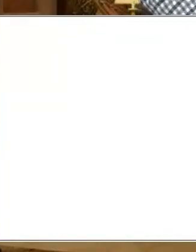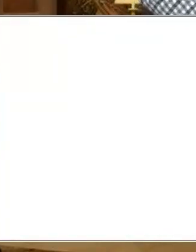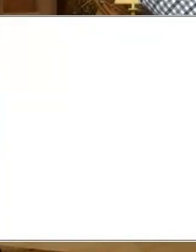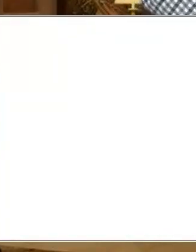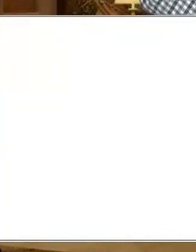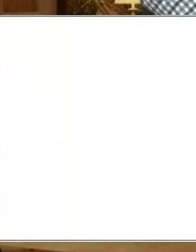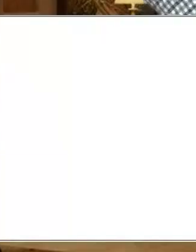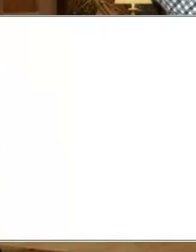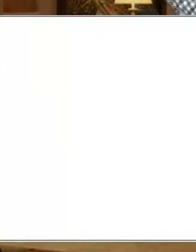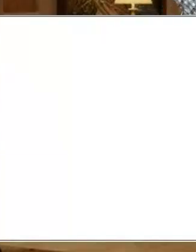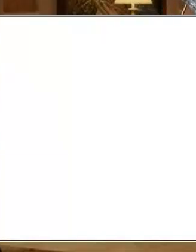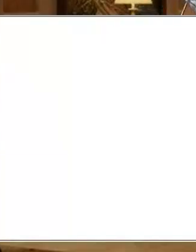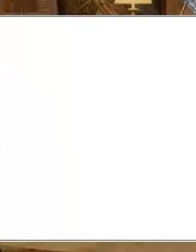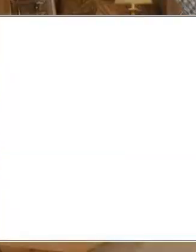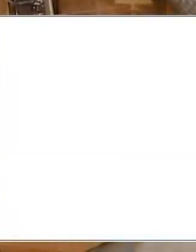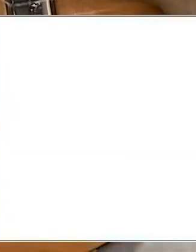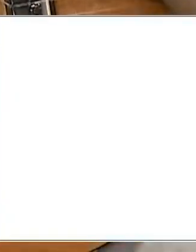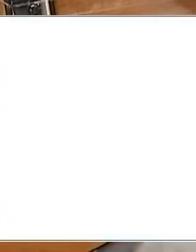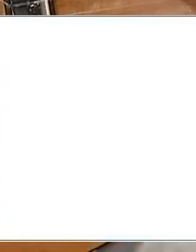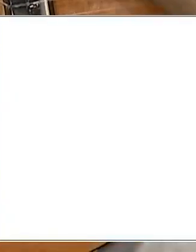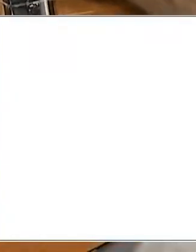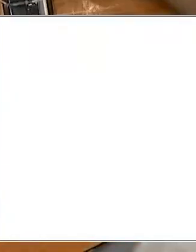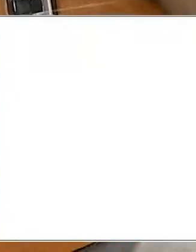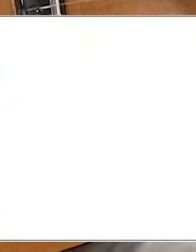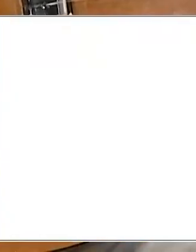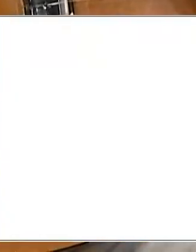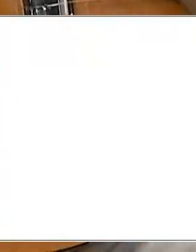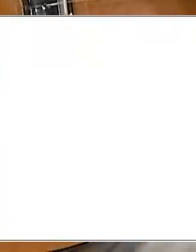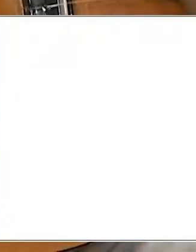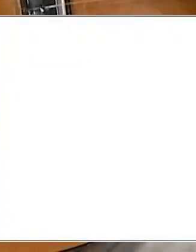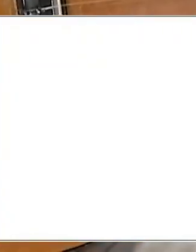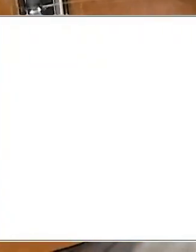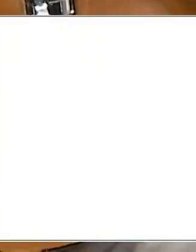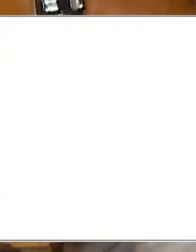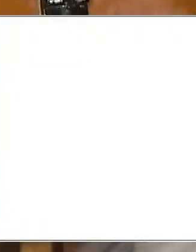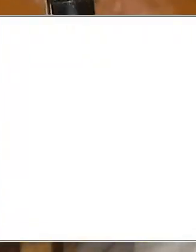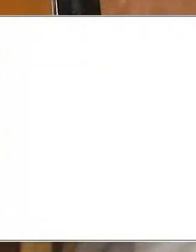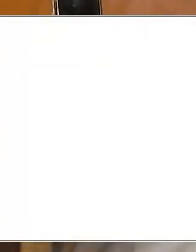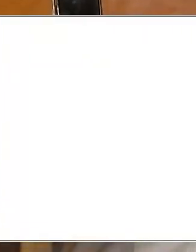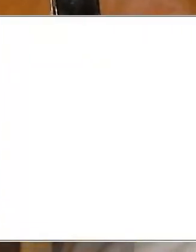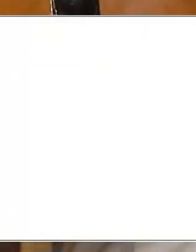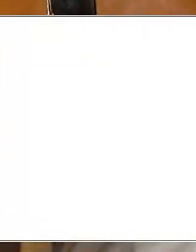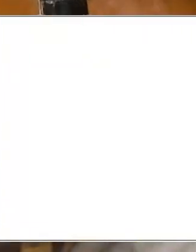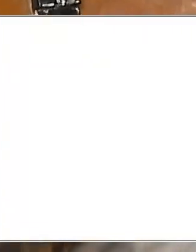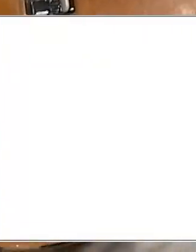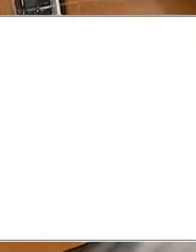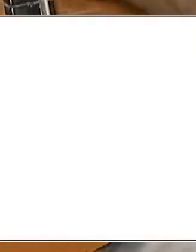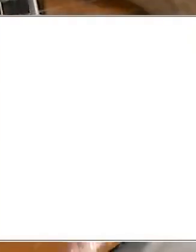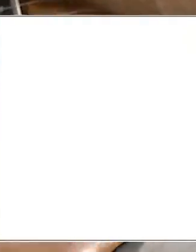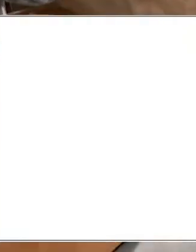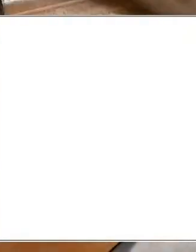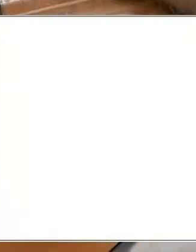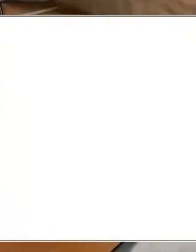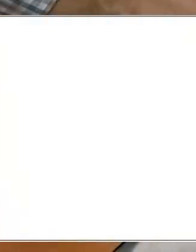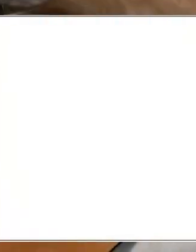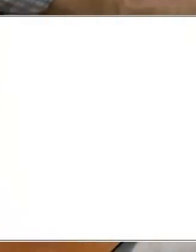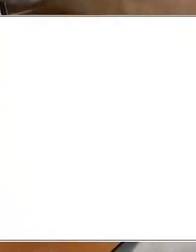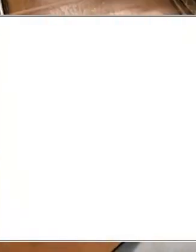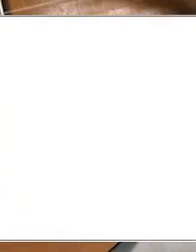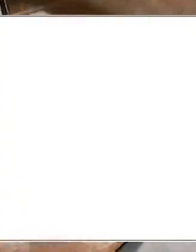belleza, o las flores su perfume y su color, no sería tan inmensa mi